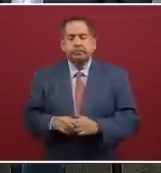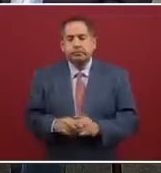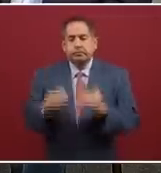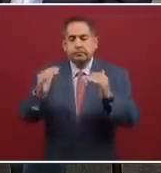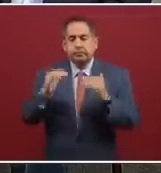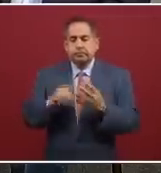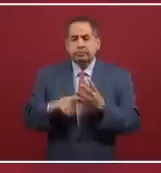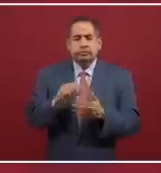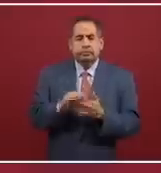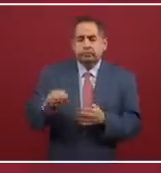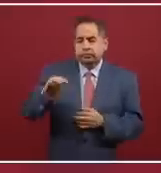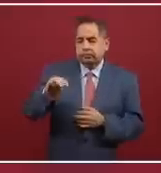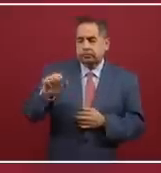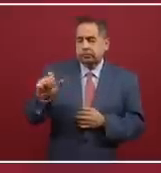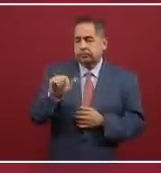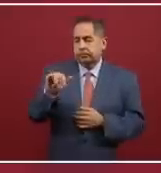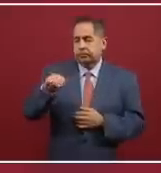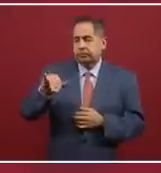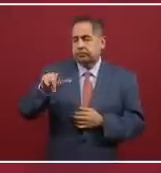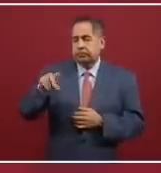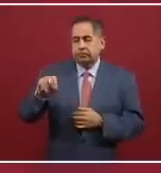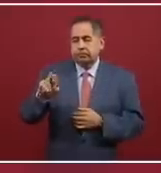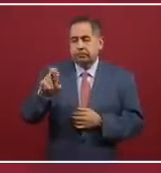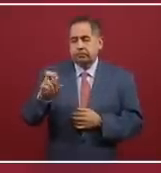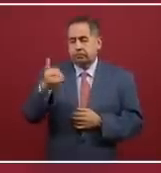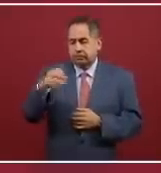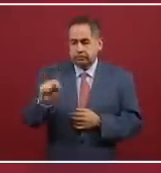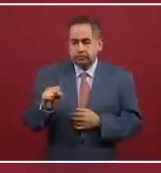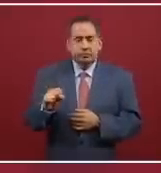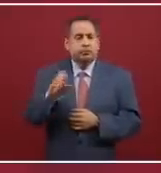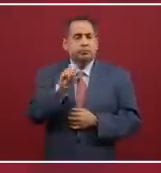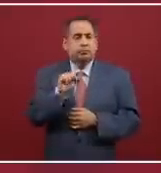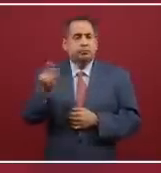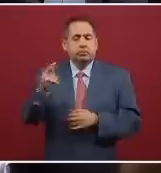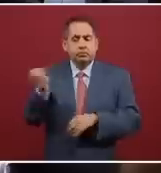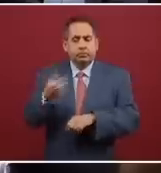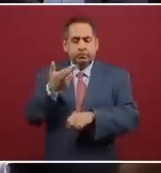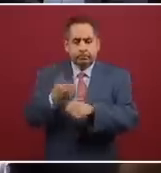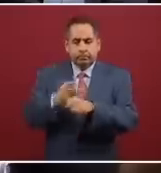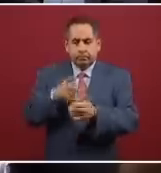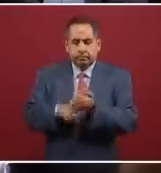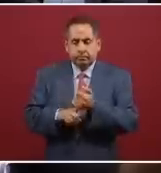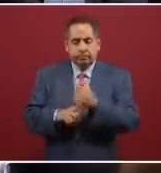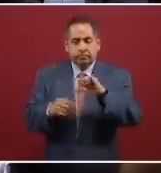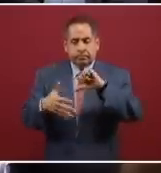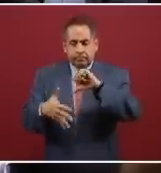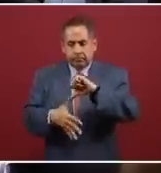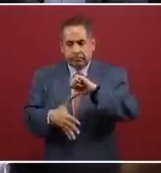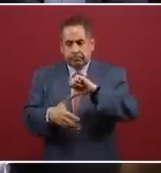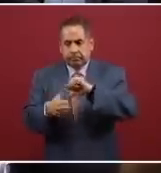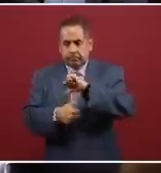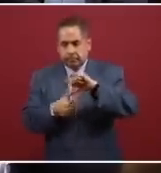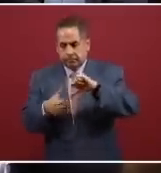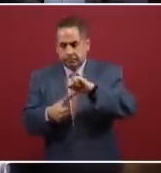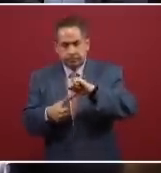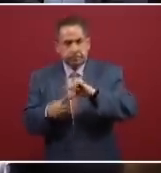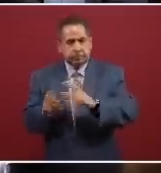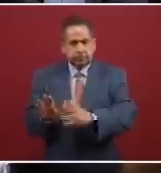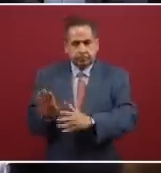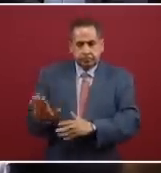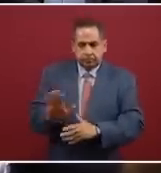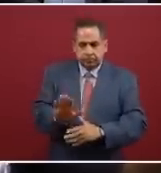maximiliano reyes zúñiga subsecretario para américa latina y el caribe